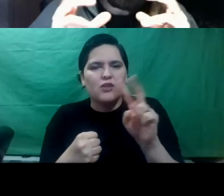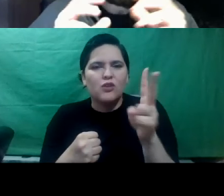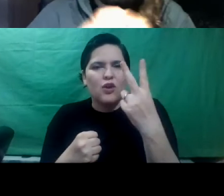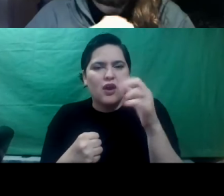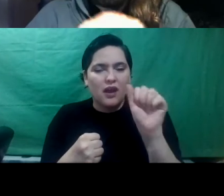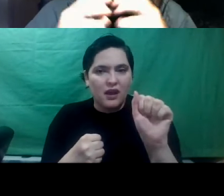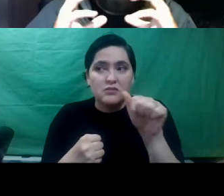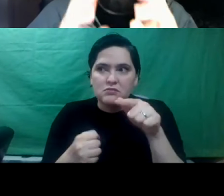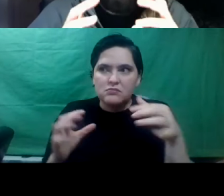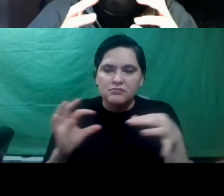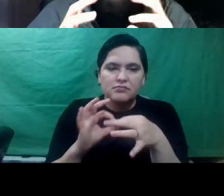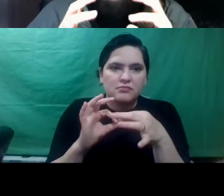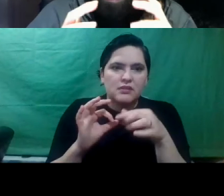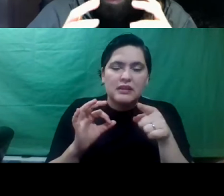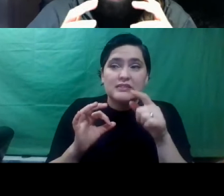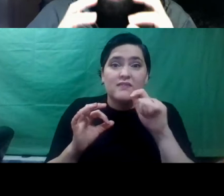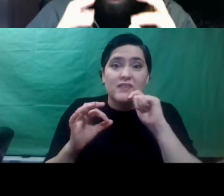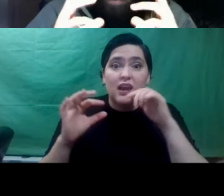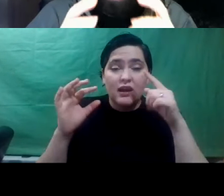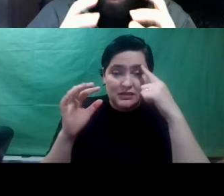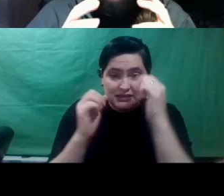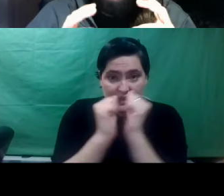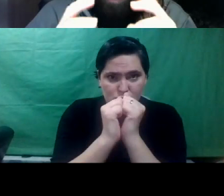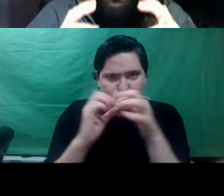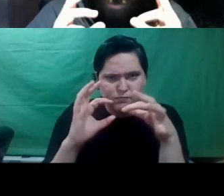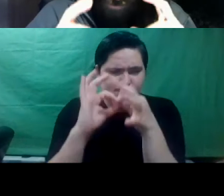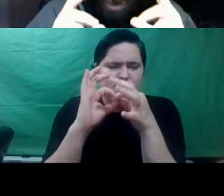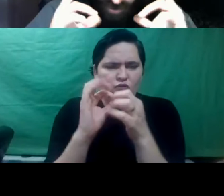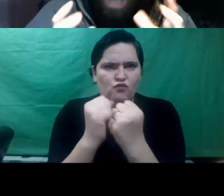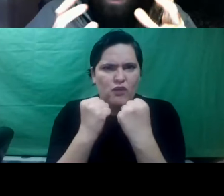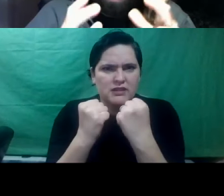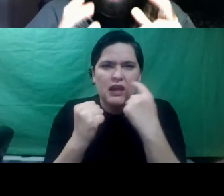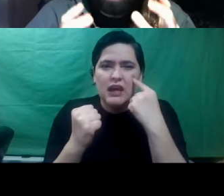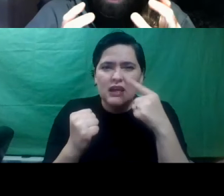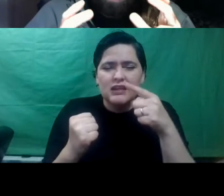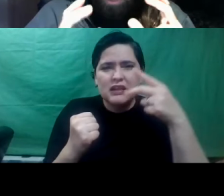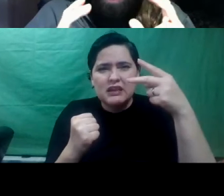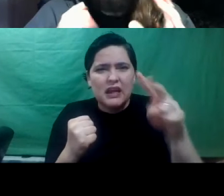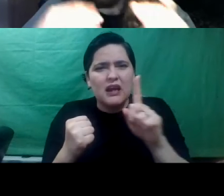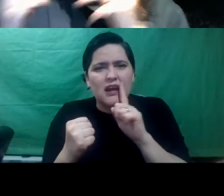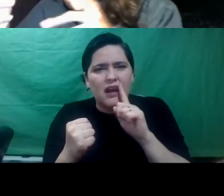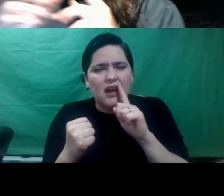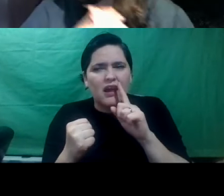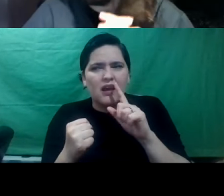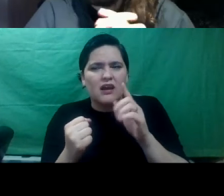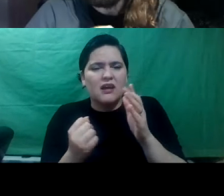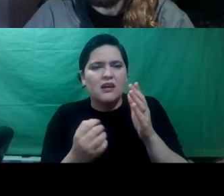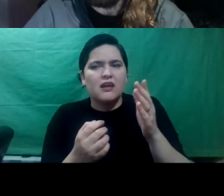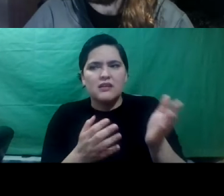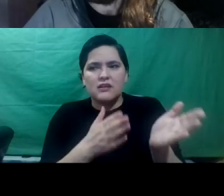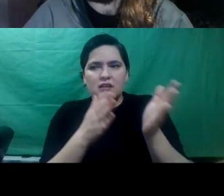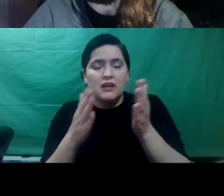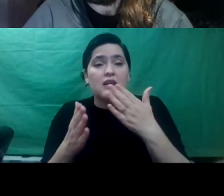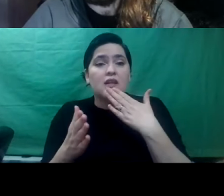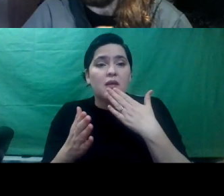juego, una interacción entre la conectividad del cerebro, la fuerza de conectividad, que es una propiedad local de teoría de grafos, y la densidad de